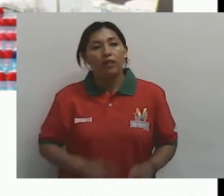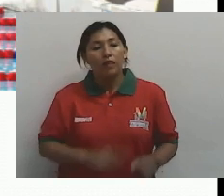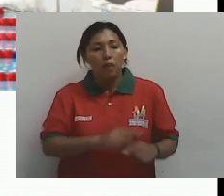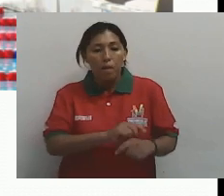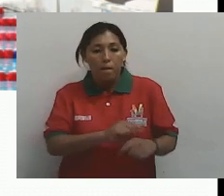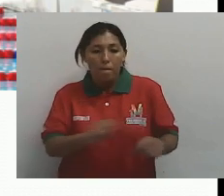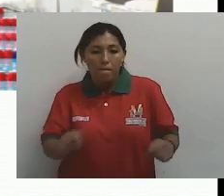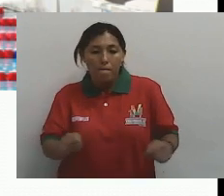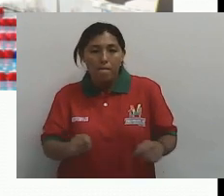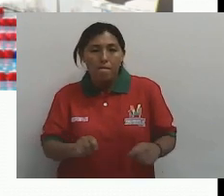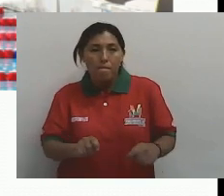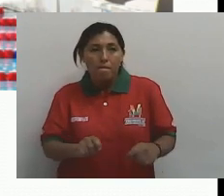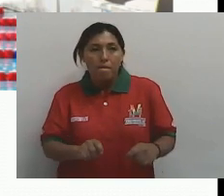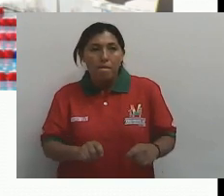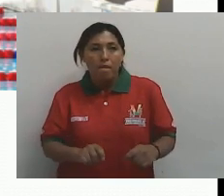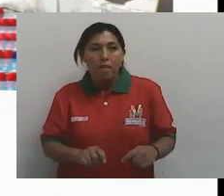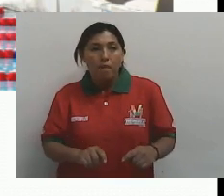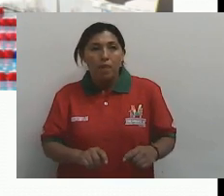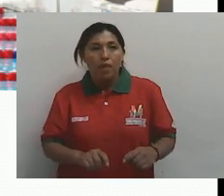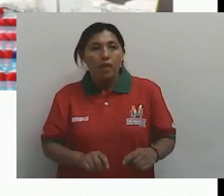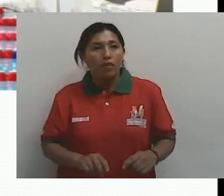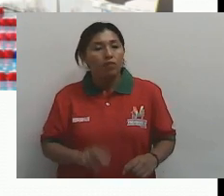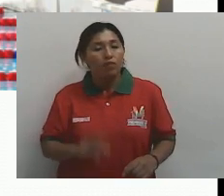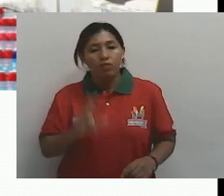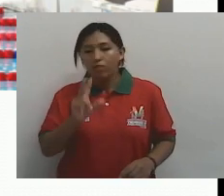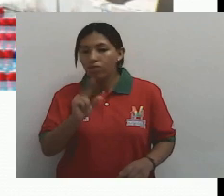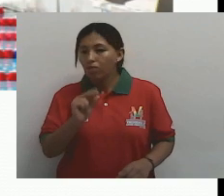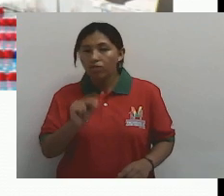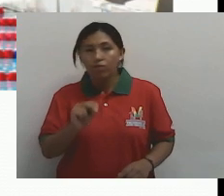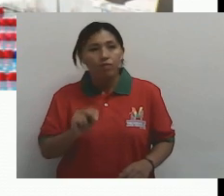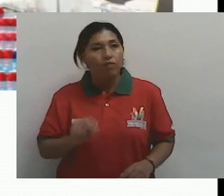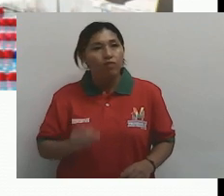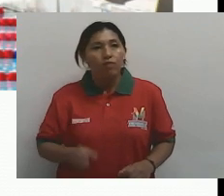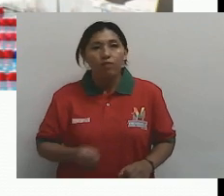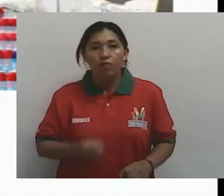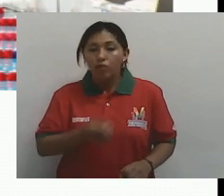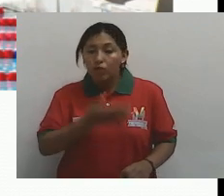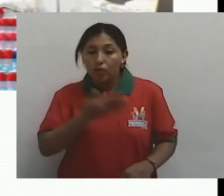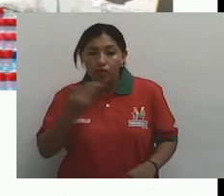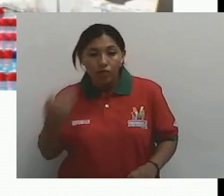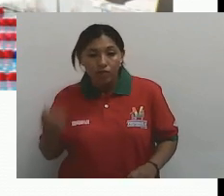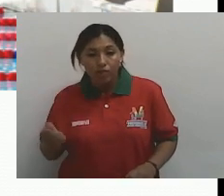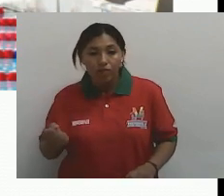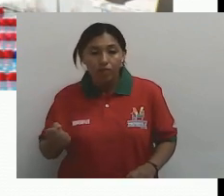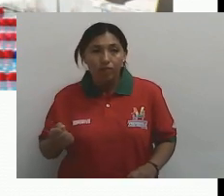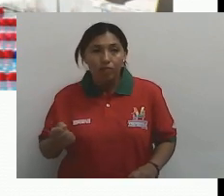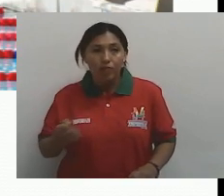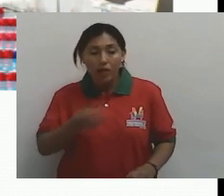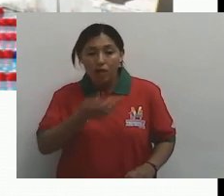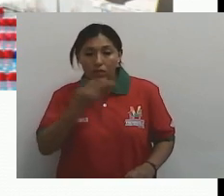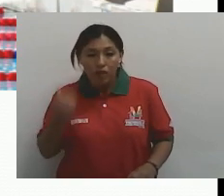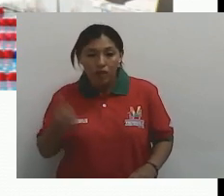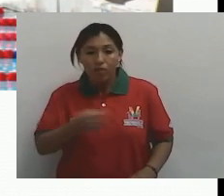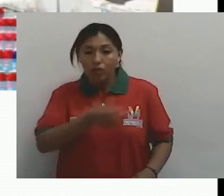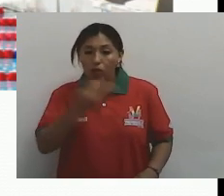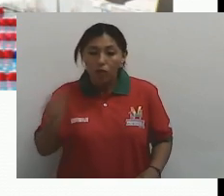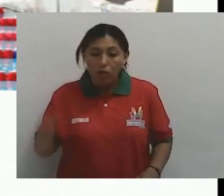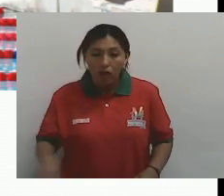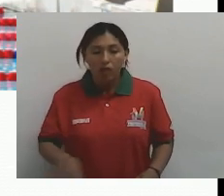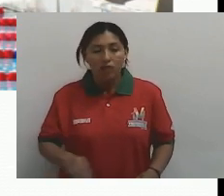virtudes. Si esto no se cumpliera, el árbitro no cumpliría realmente la función que debe